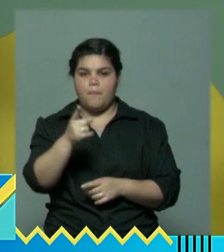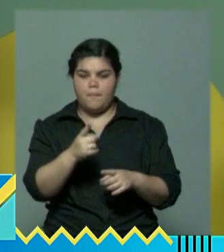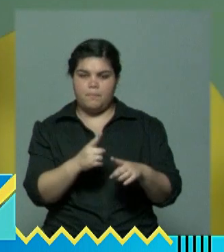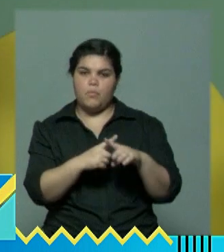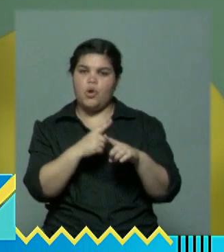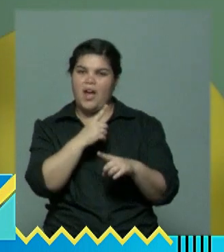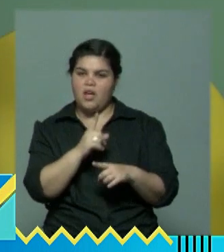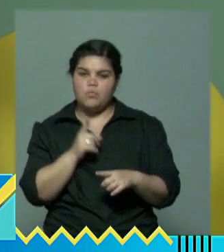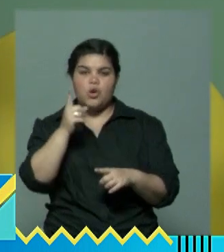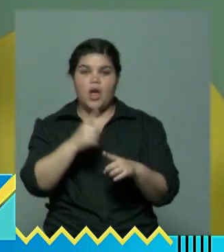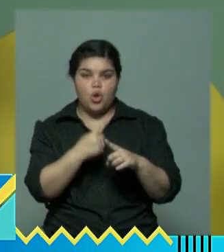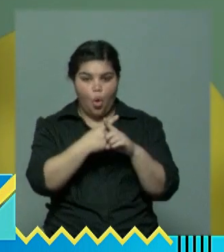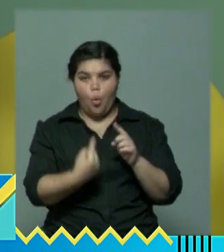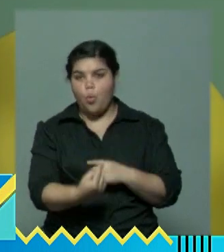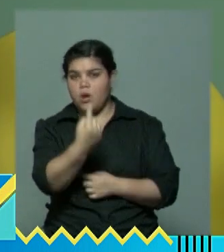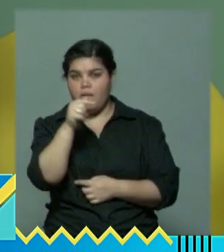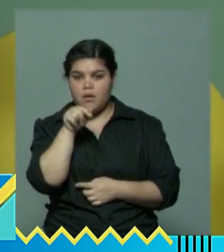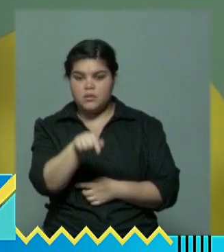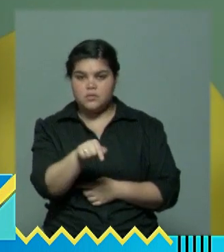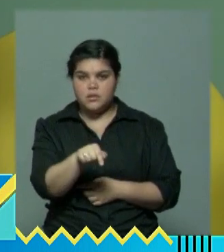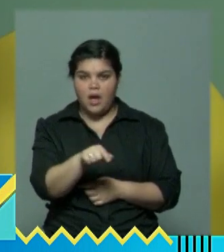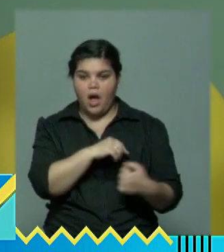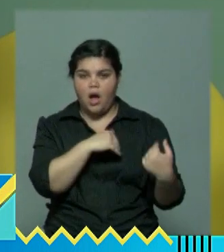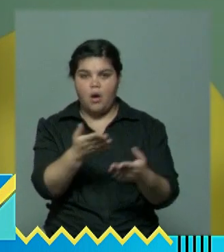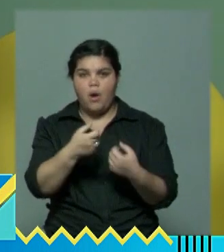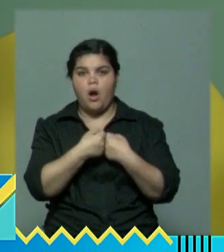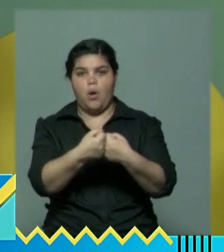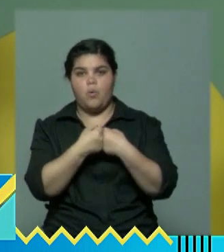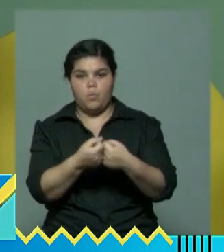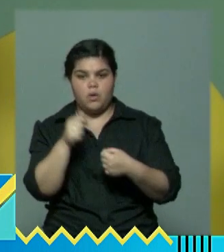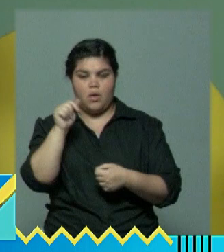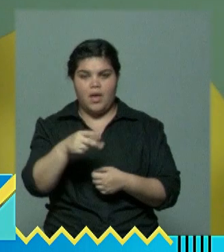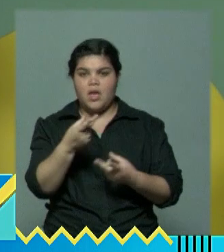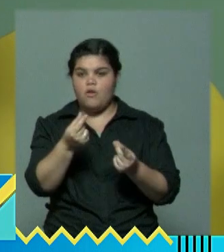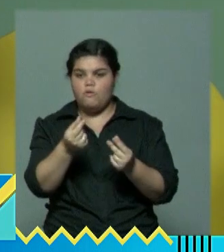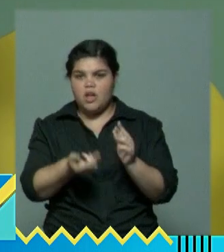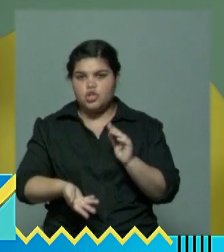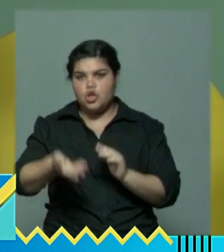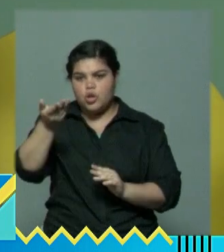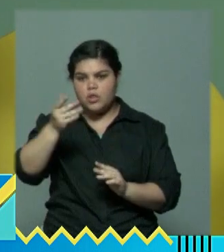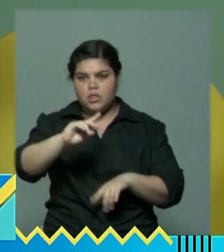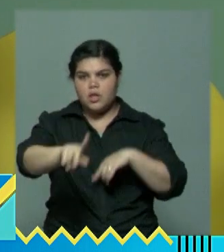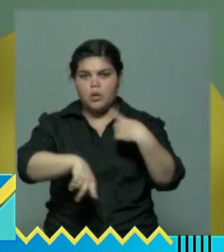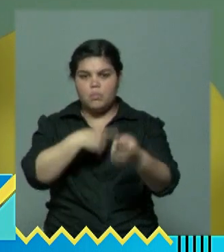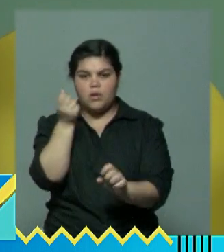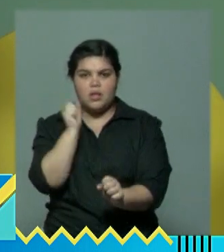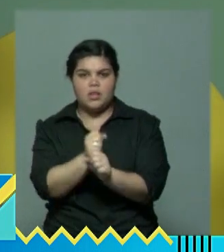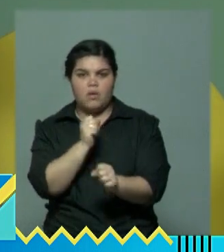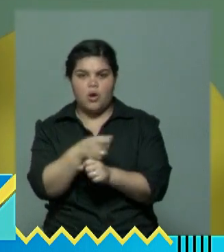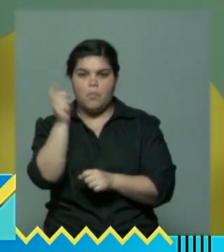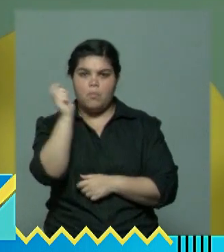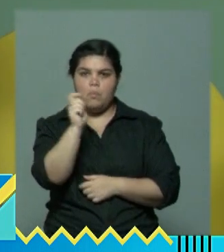la diferencia, que se genera en un año de inflación, el trabajador le repercute mes a